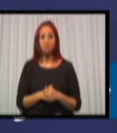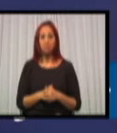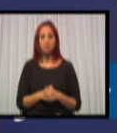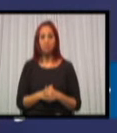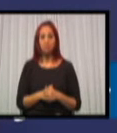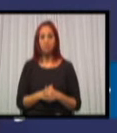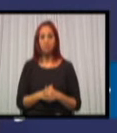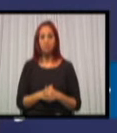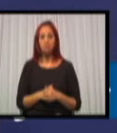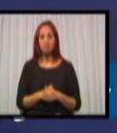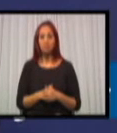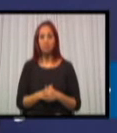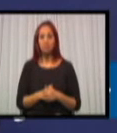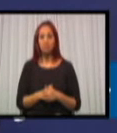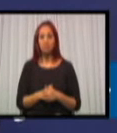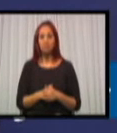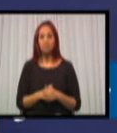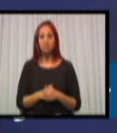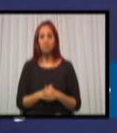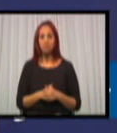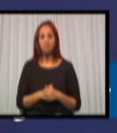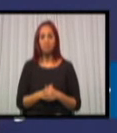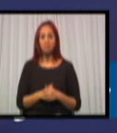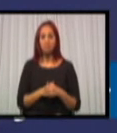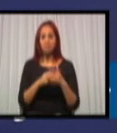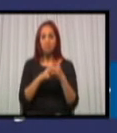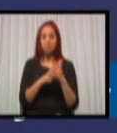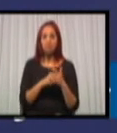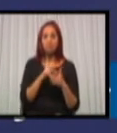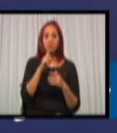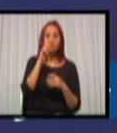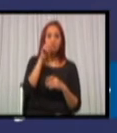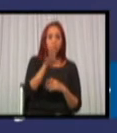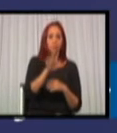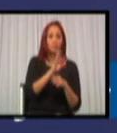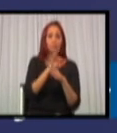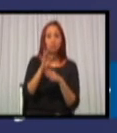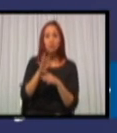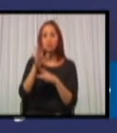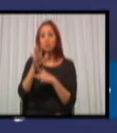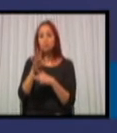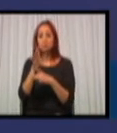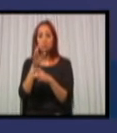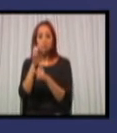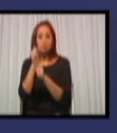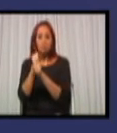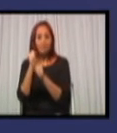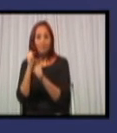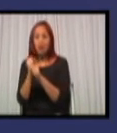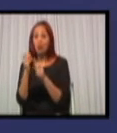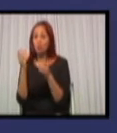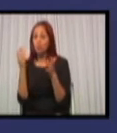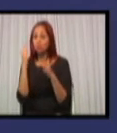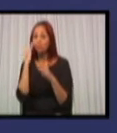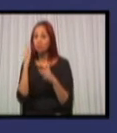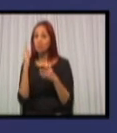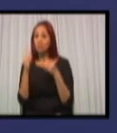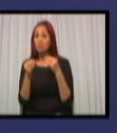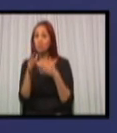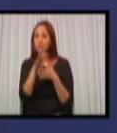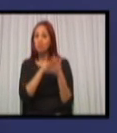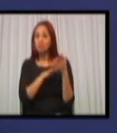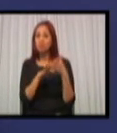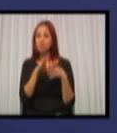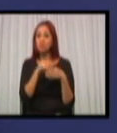sus funciones. Lo que tienen que hacer por semana, por quincenio, es un desorden lo que hay